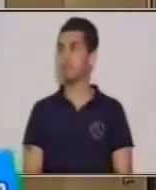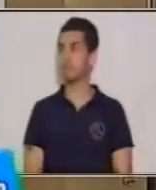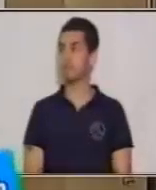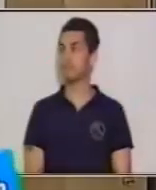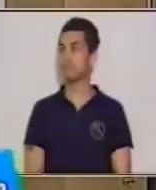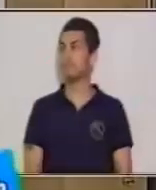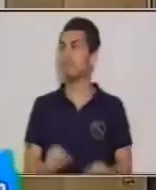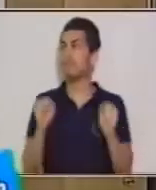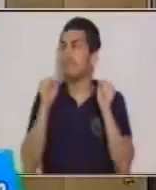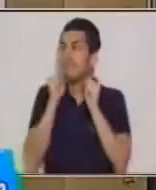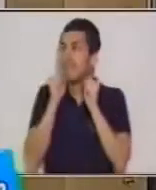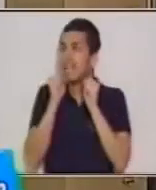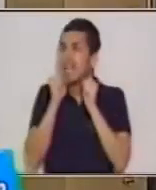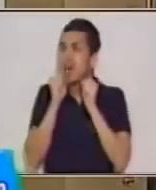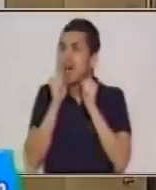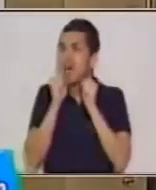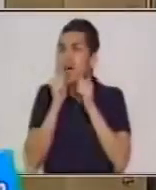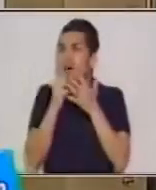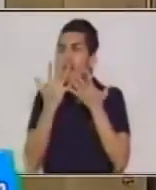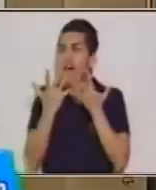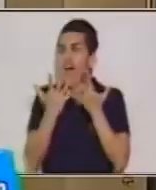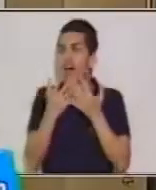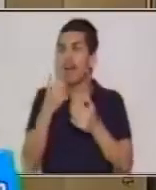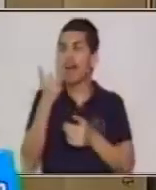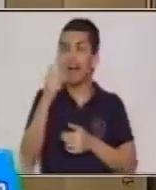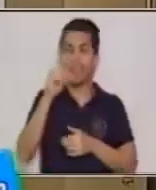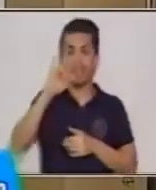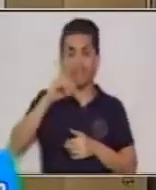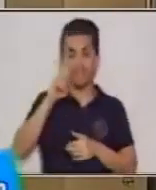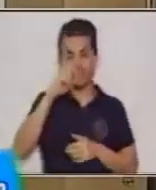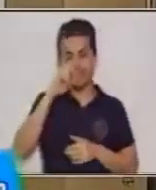Frío. Muy bien, es un adjetivo.